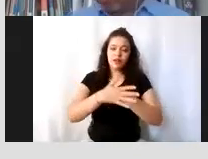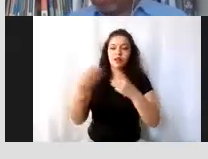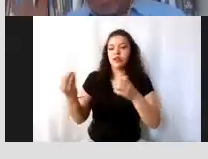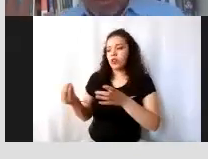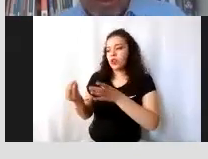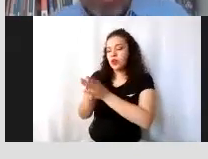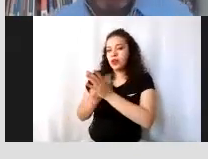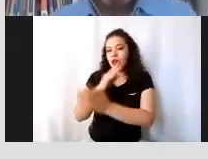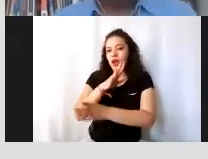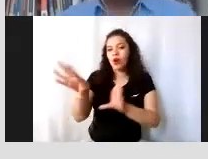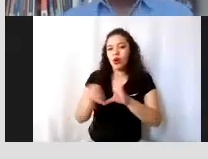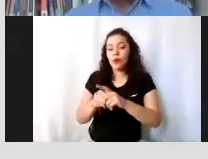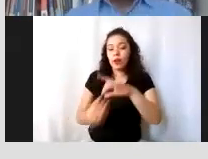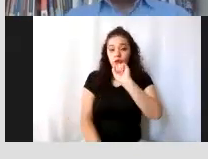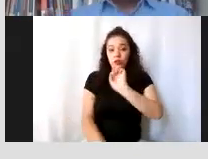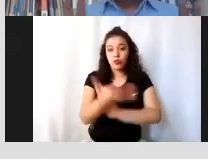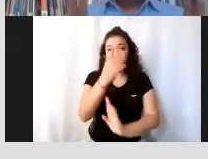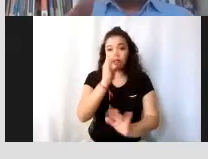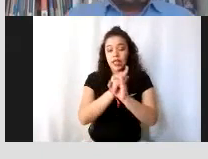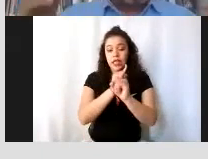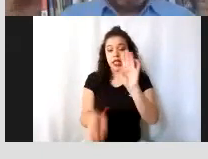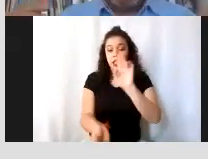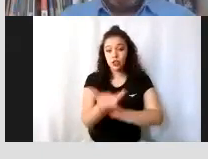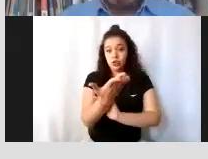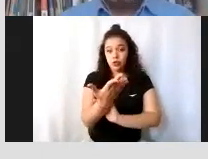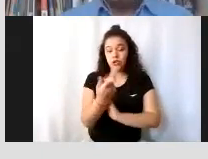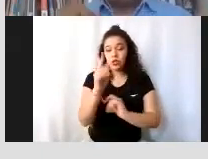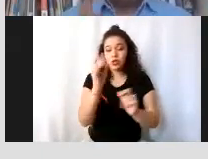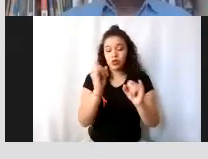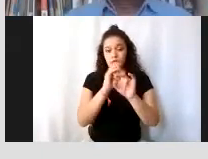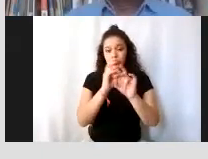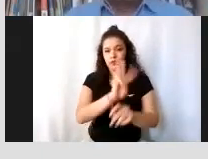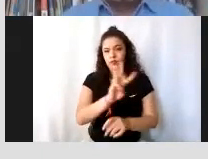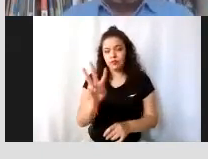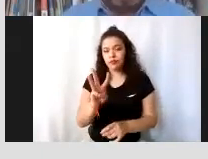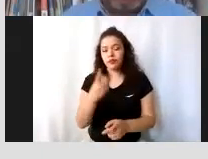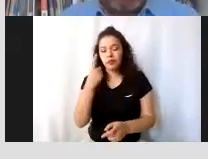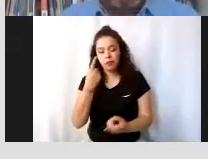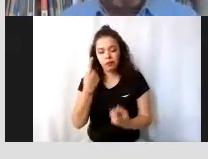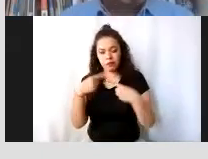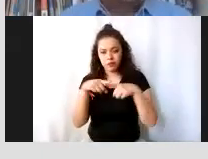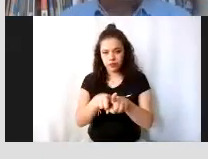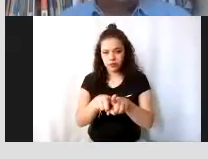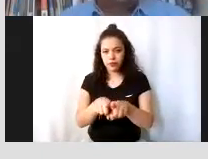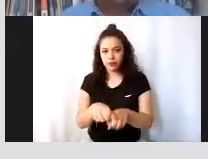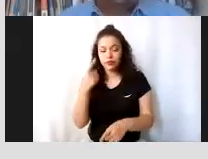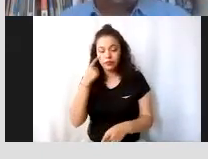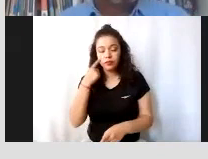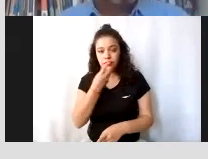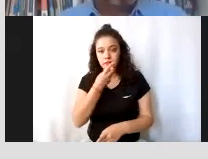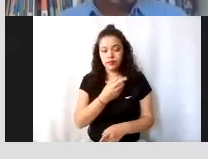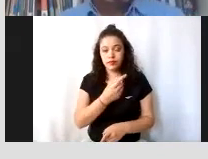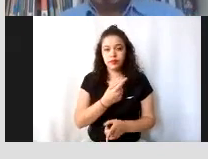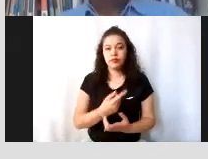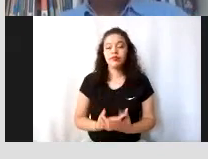integral. Ok, elementos. Vamos a ir de manera paralela. Fíjense. Dice, primero quién.